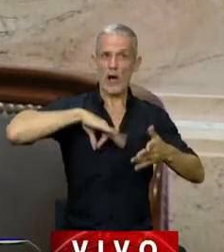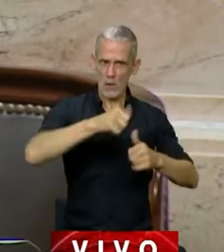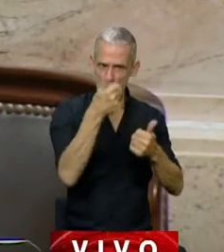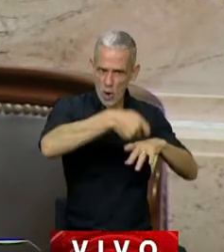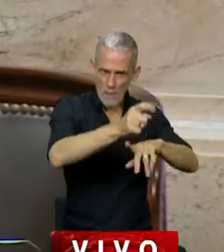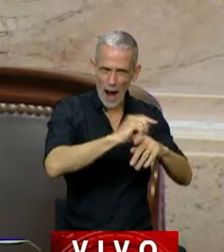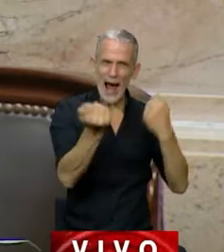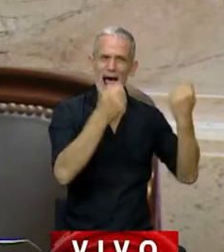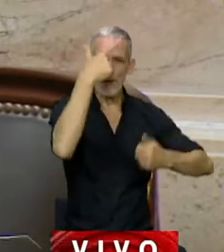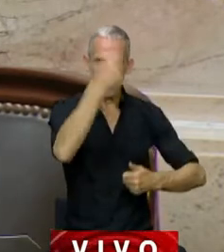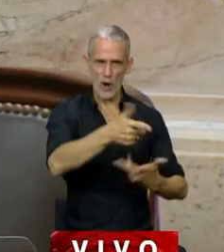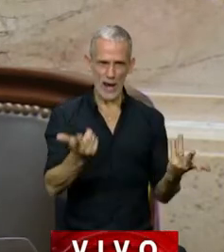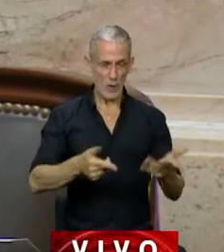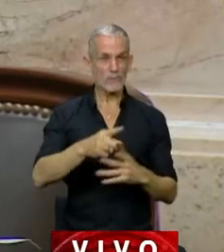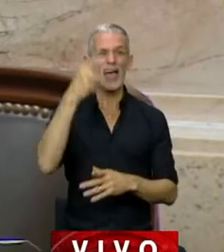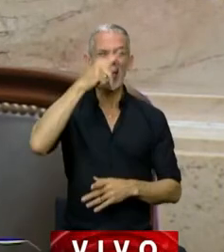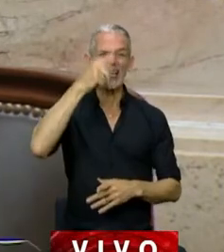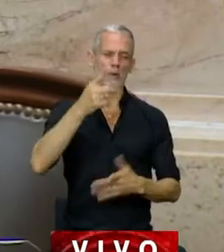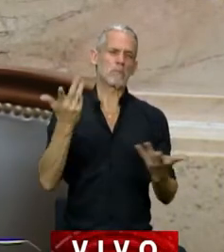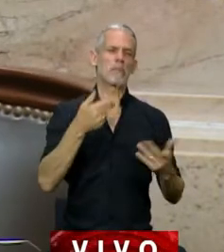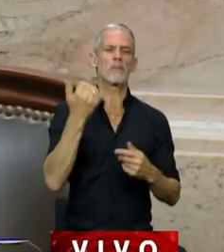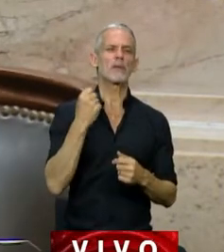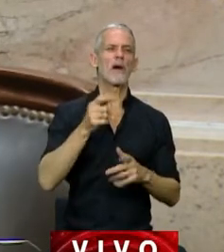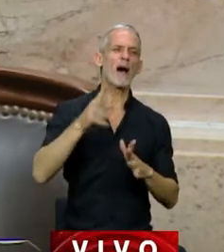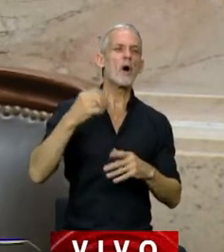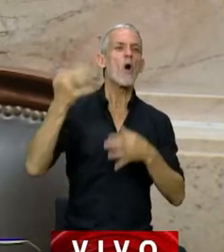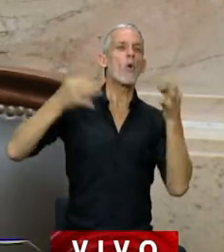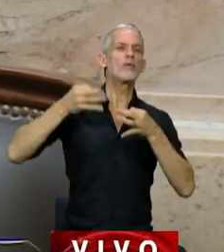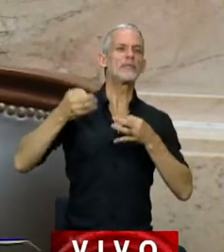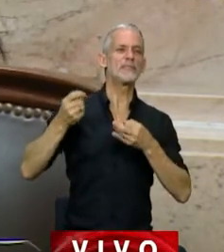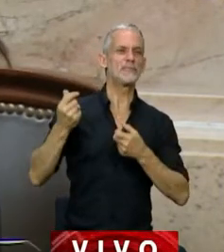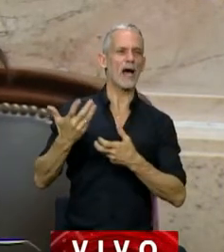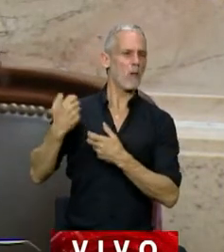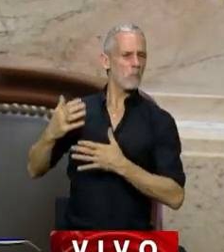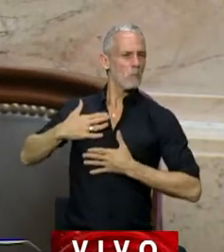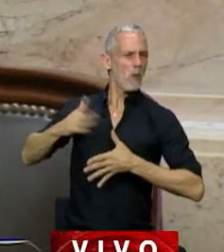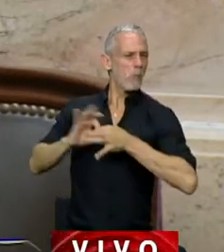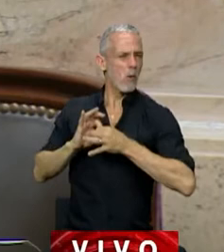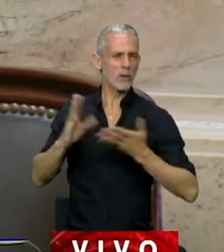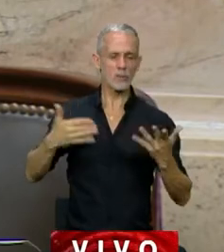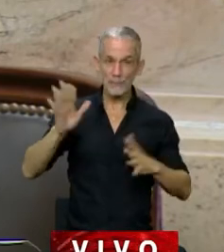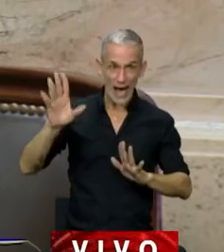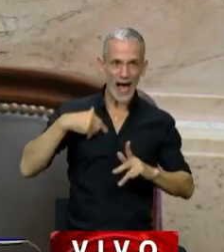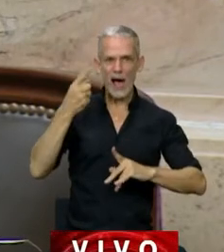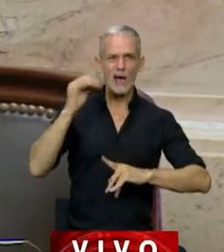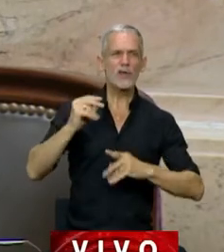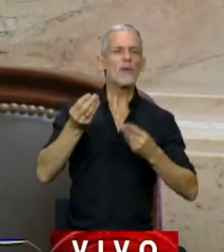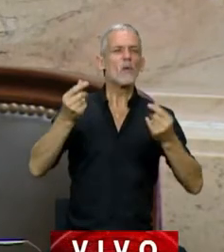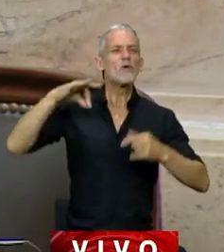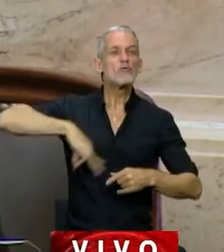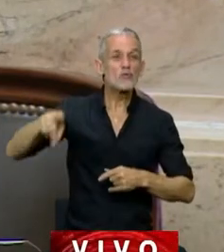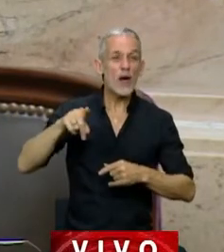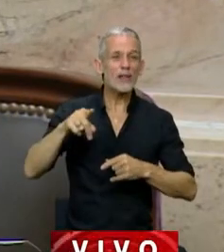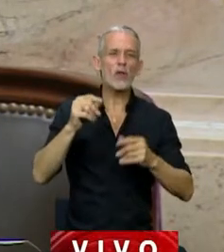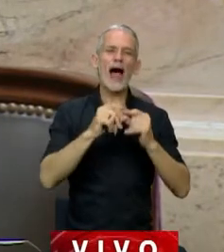Pero digamos la verdad, al kirchnerismo le importa tener de rehén a la justicia y por eso quiere romper la intangibilidad